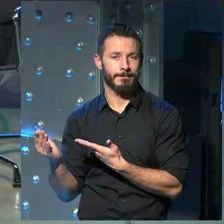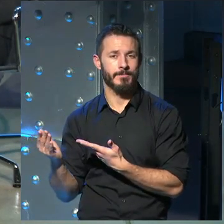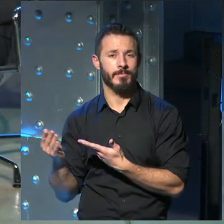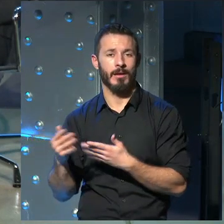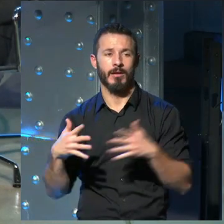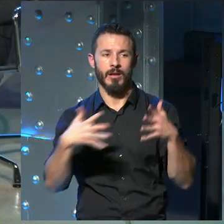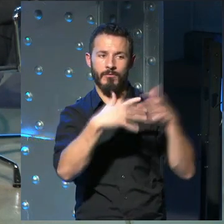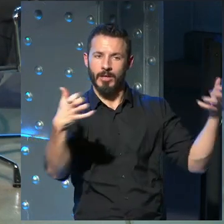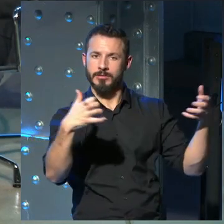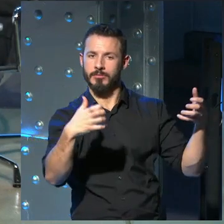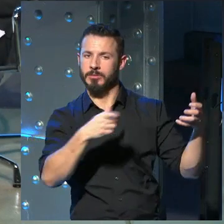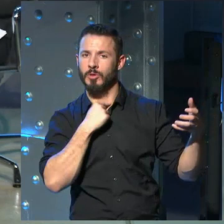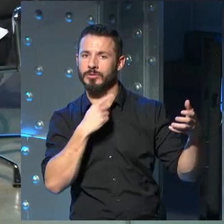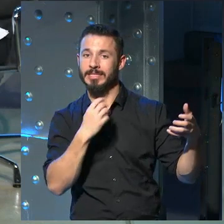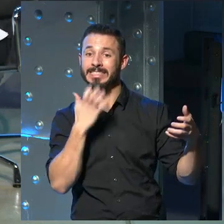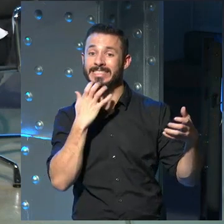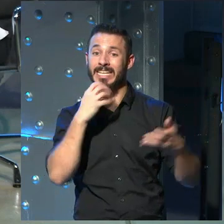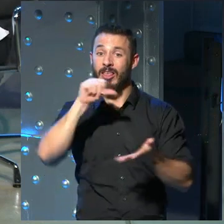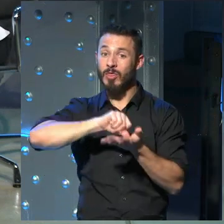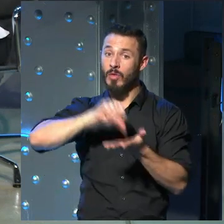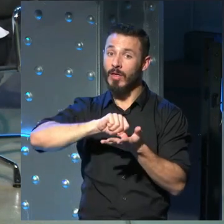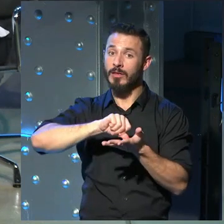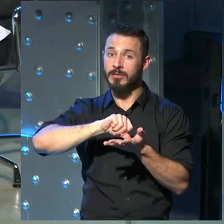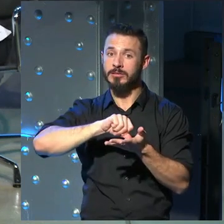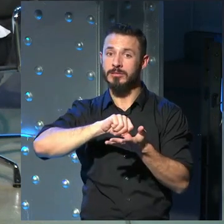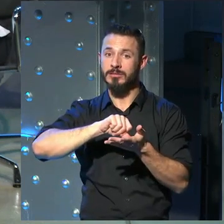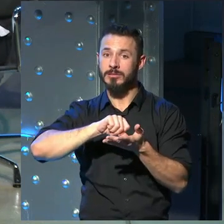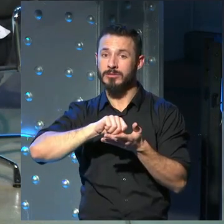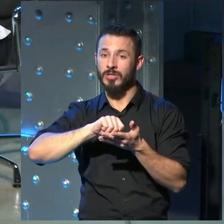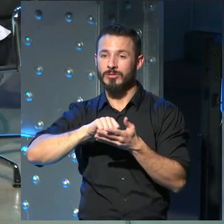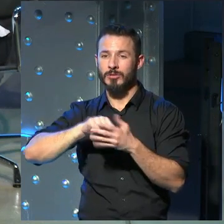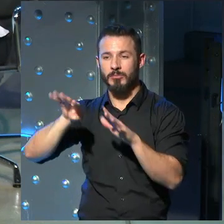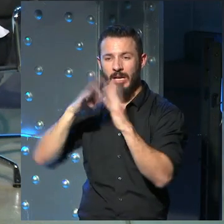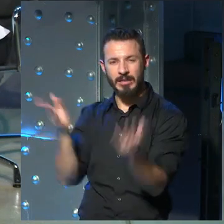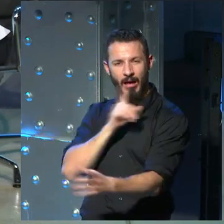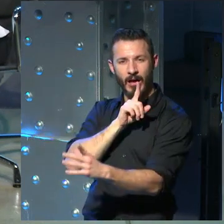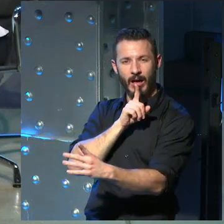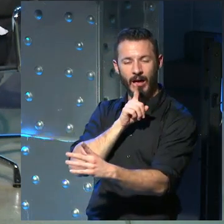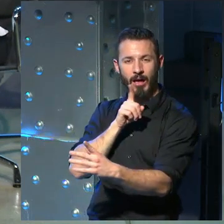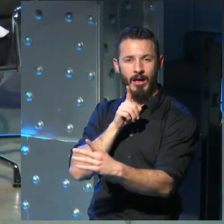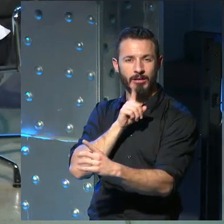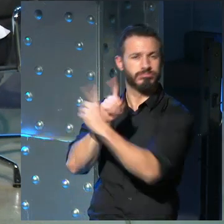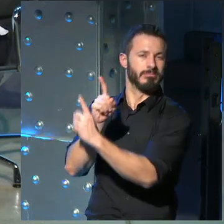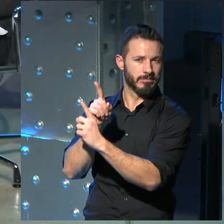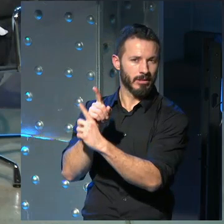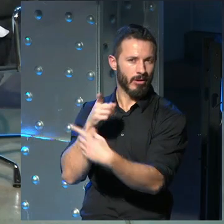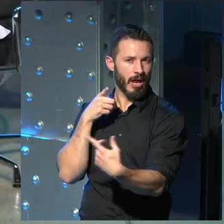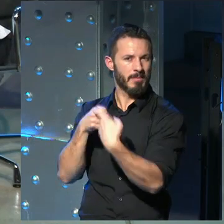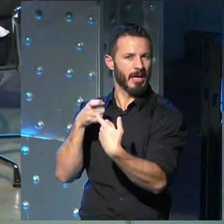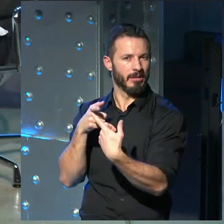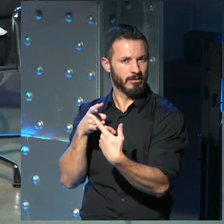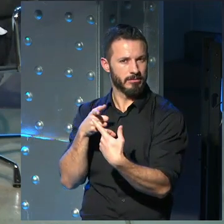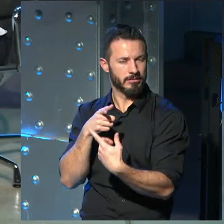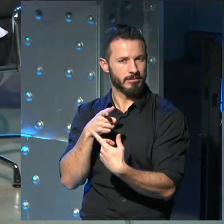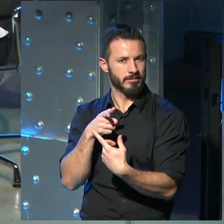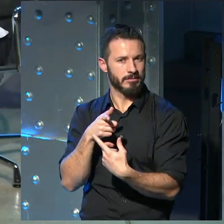Tenía una frase que me gustaba mucho y es si las ciudades son enemigas del planeta, ¿no? Y la verdad es que, como todo en esta vida, bueno, pues hay